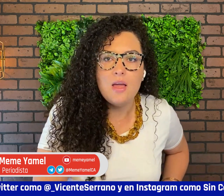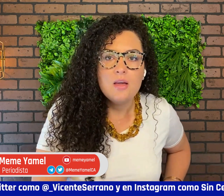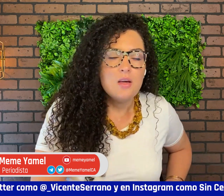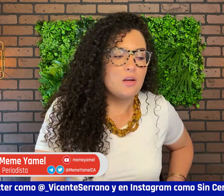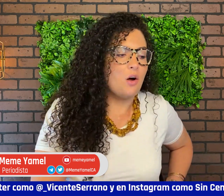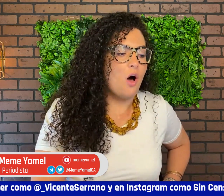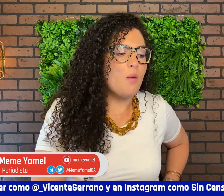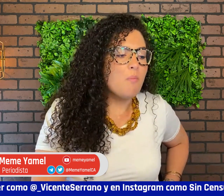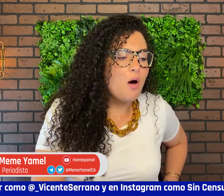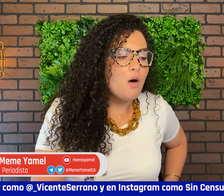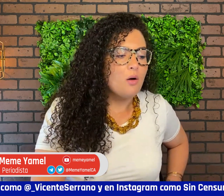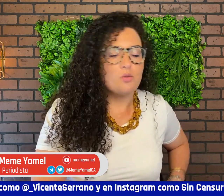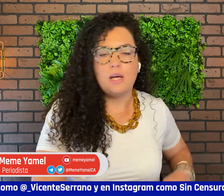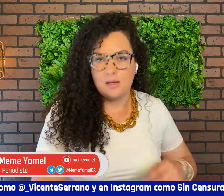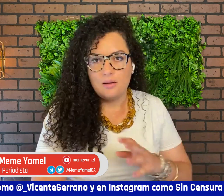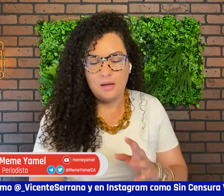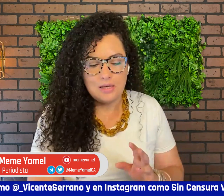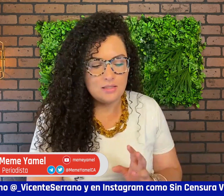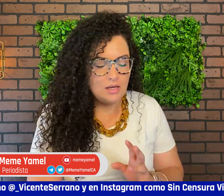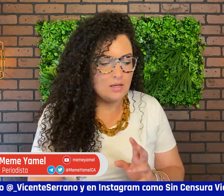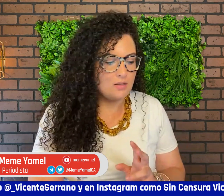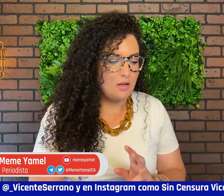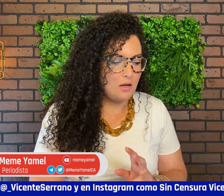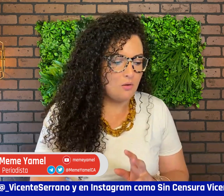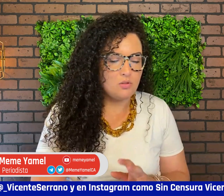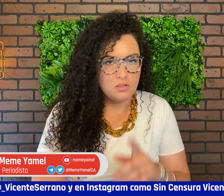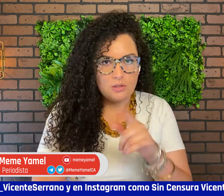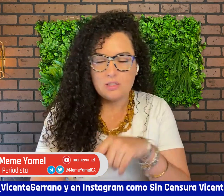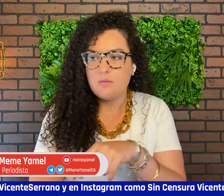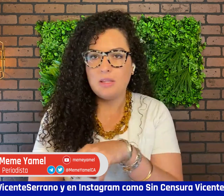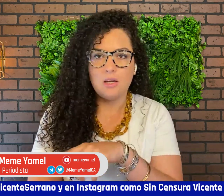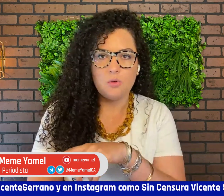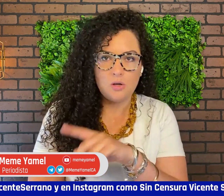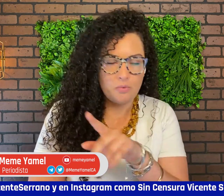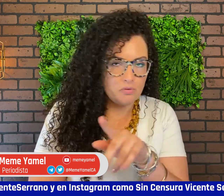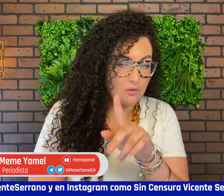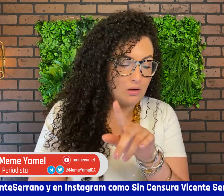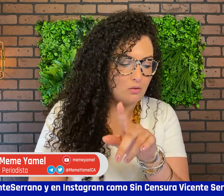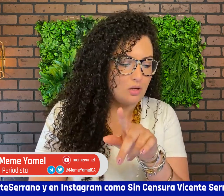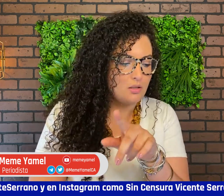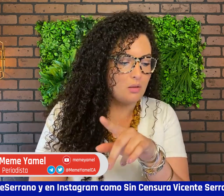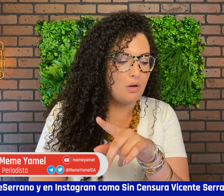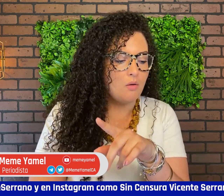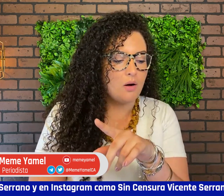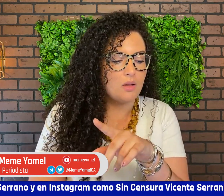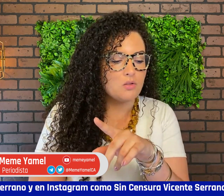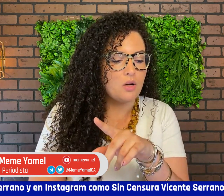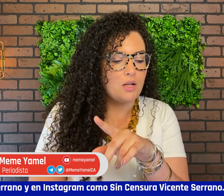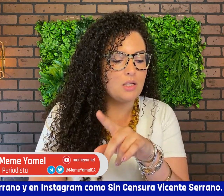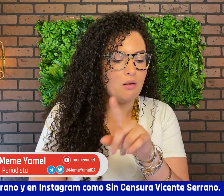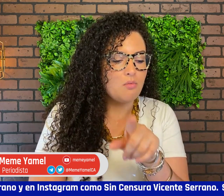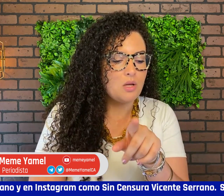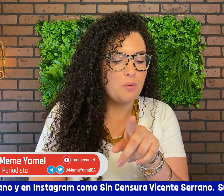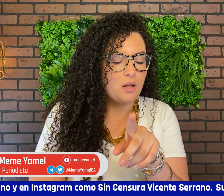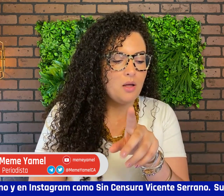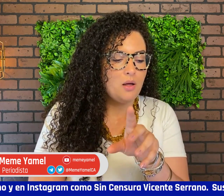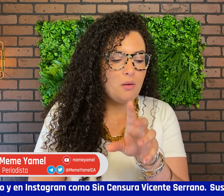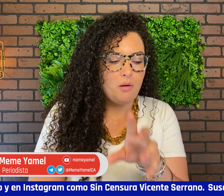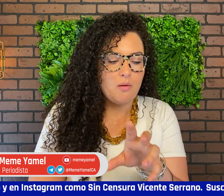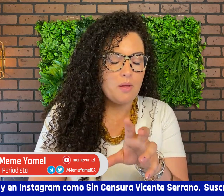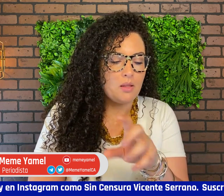Nacional? ¿Cómo? O sea, así es. Algo, si meten a Twitter, lo primero que van a encontrar es el tema de la Guardia Nacional. Así que vamos a